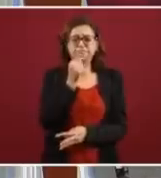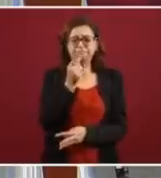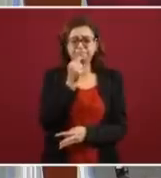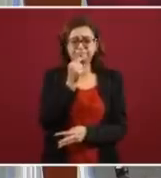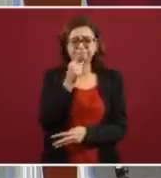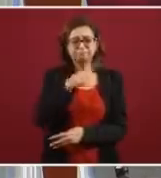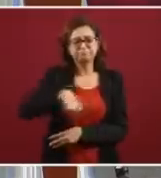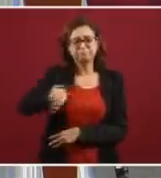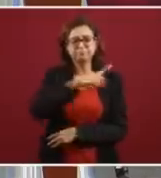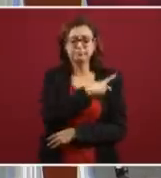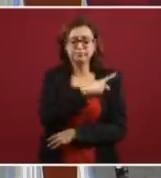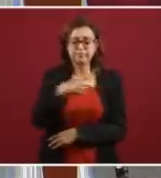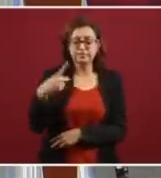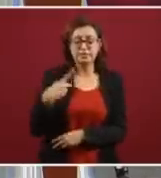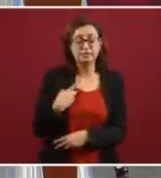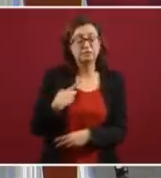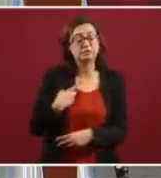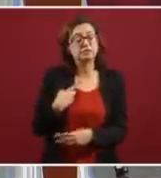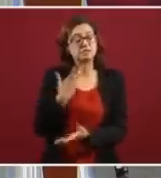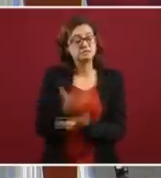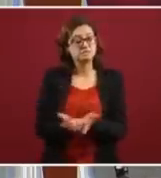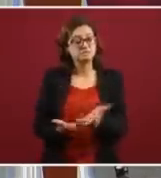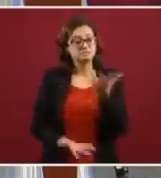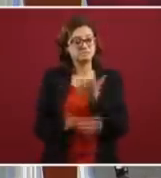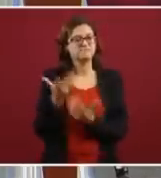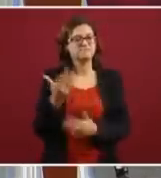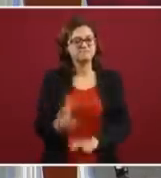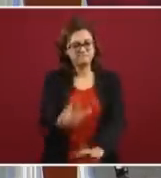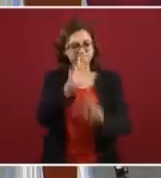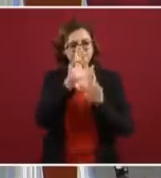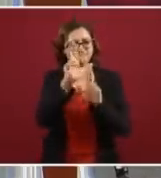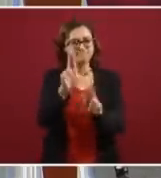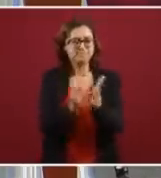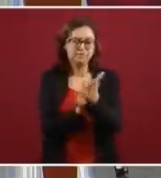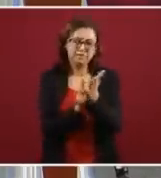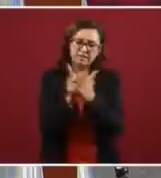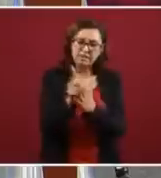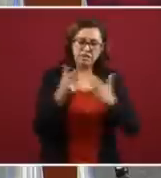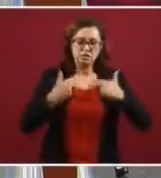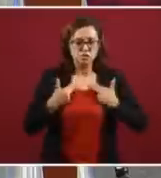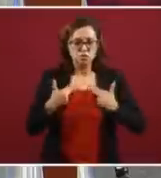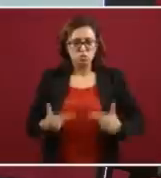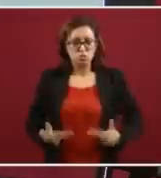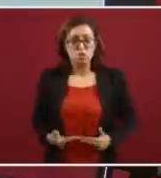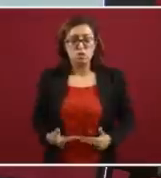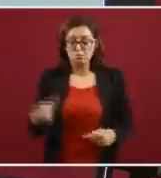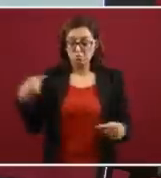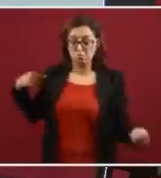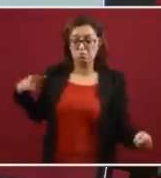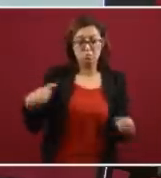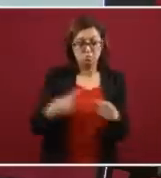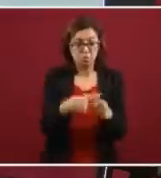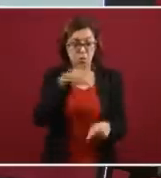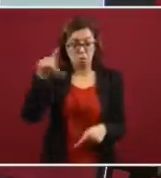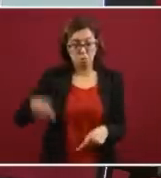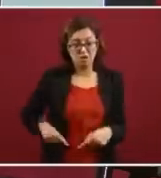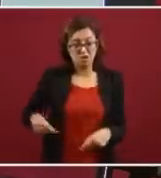un respeto irrestricto a los derechos humanos. No hemos recibido en este